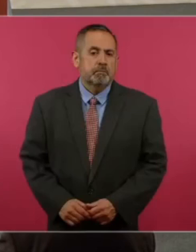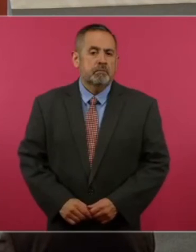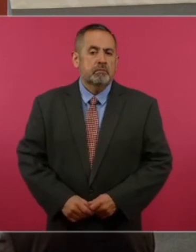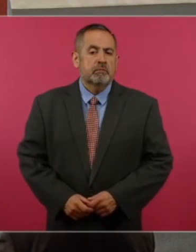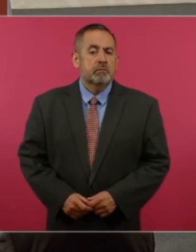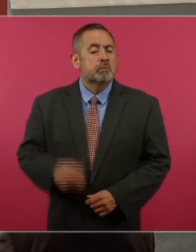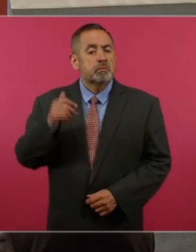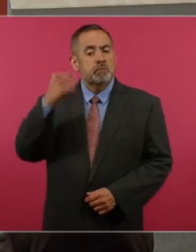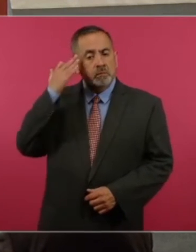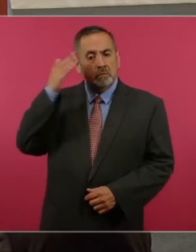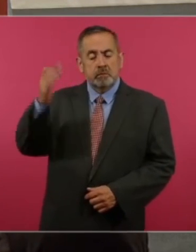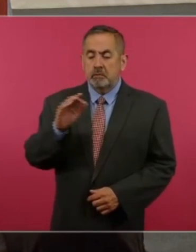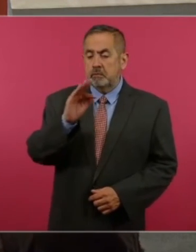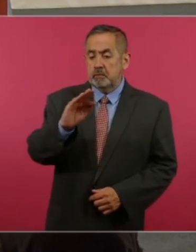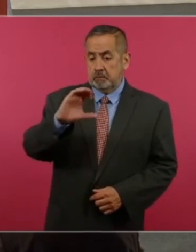Con Calderón,